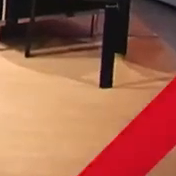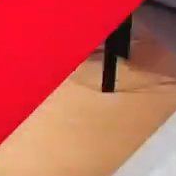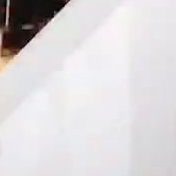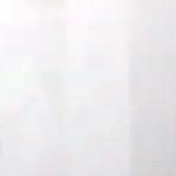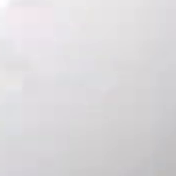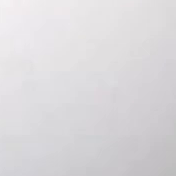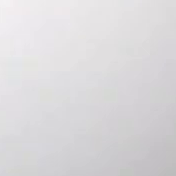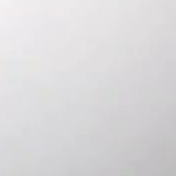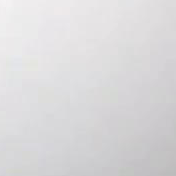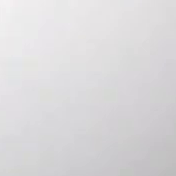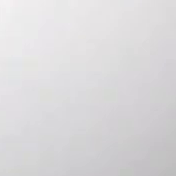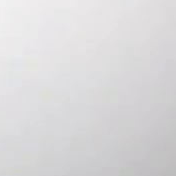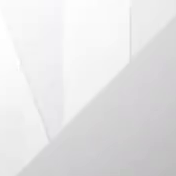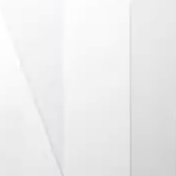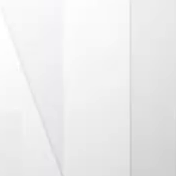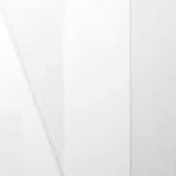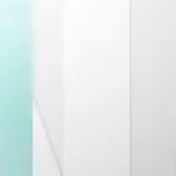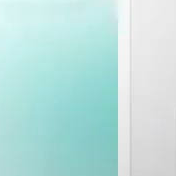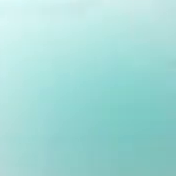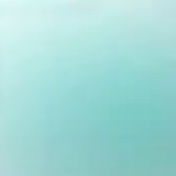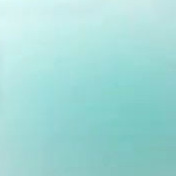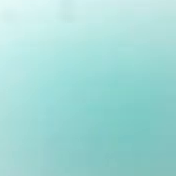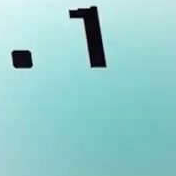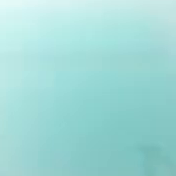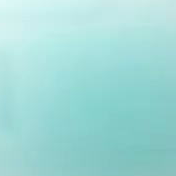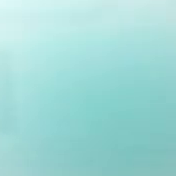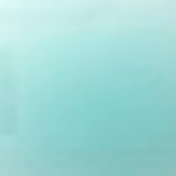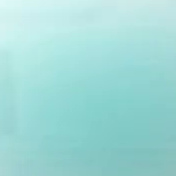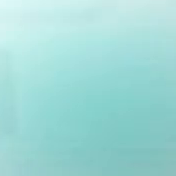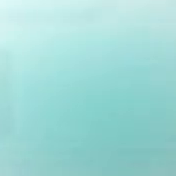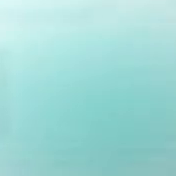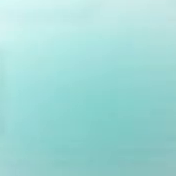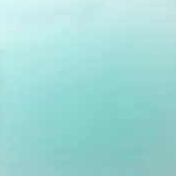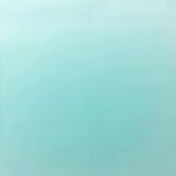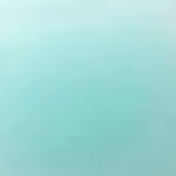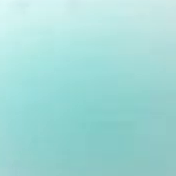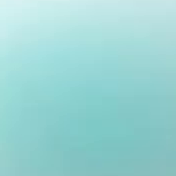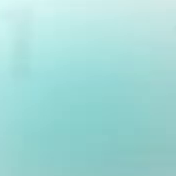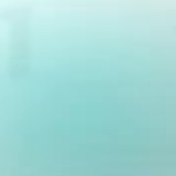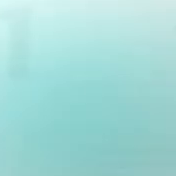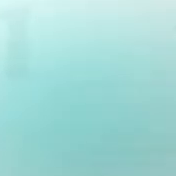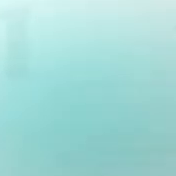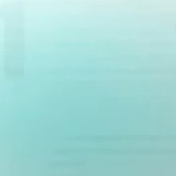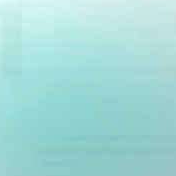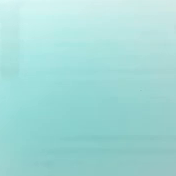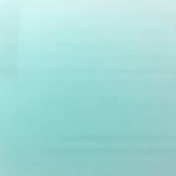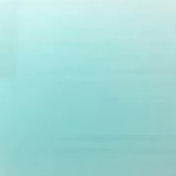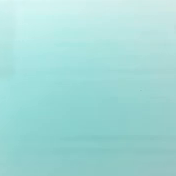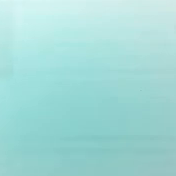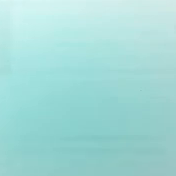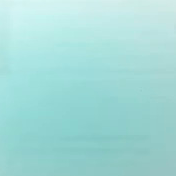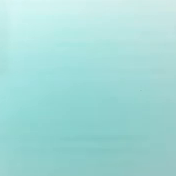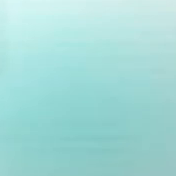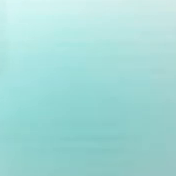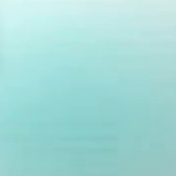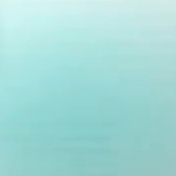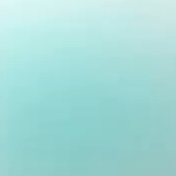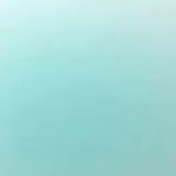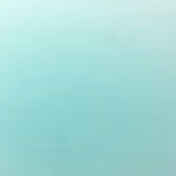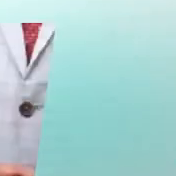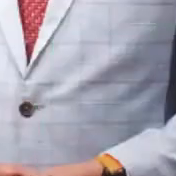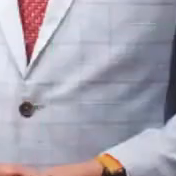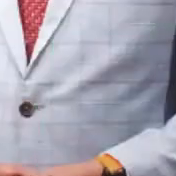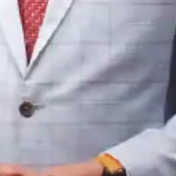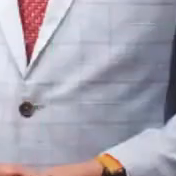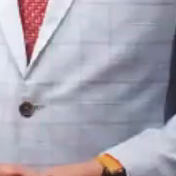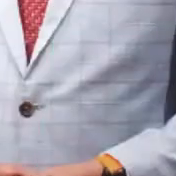tu canal 4RD y Quisqueya FM 96.1 y 98.5 para todo el